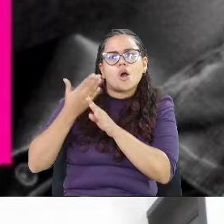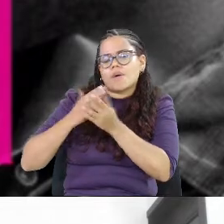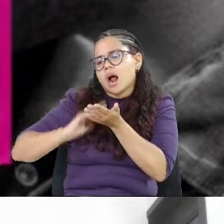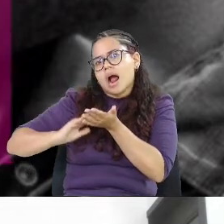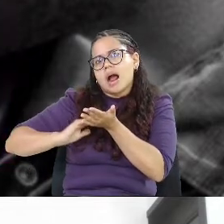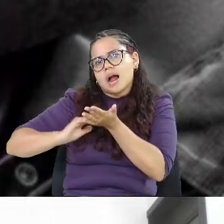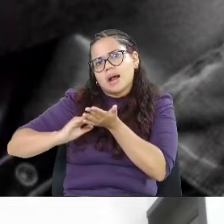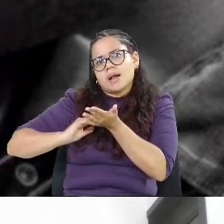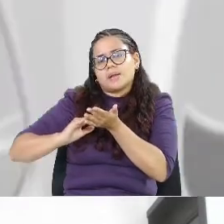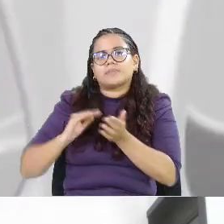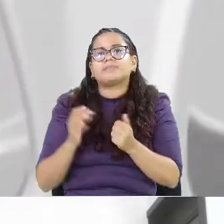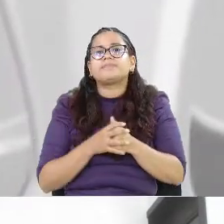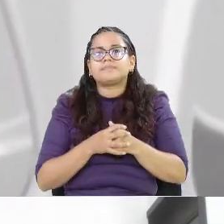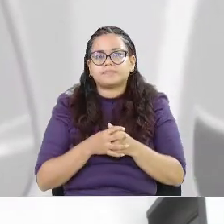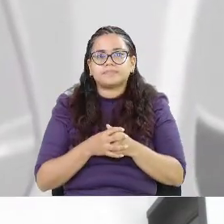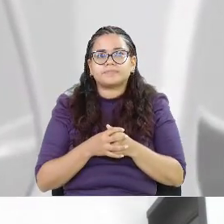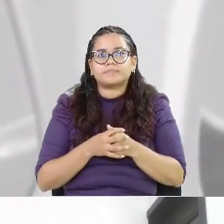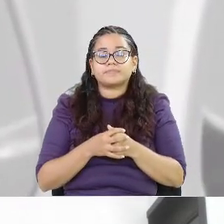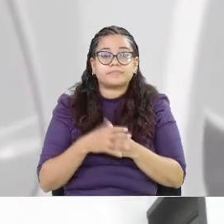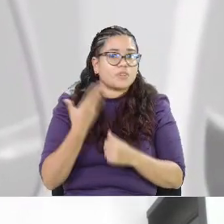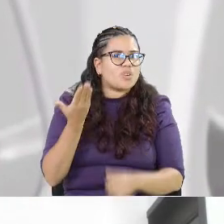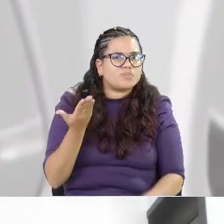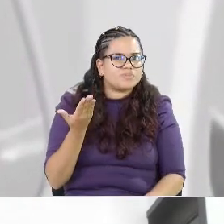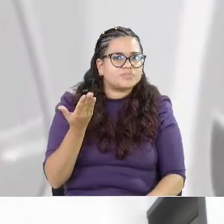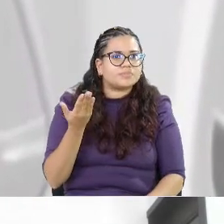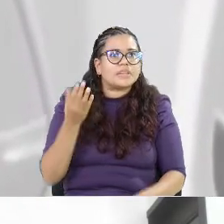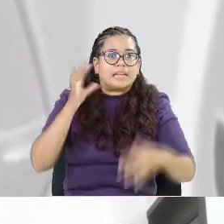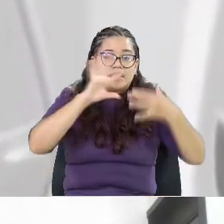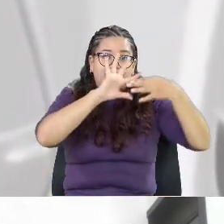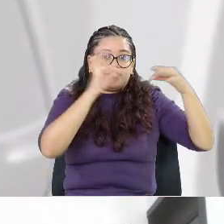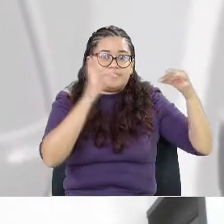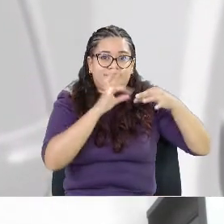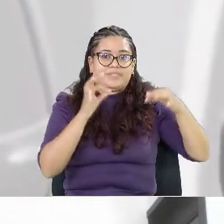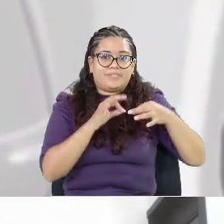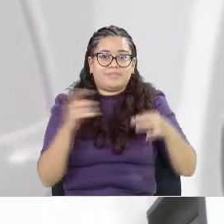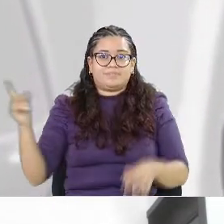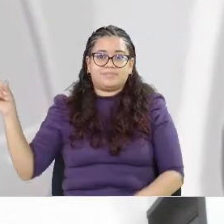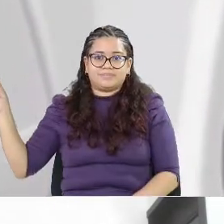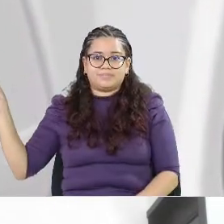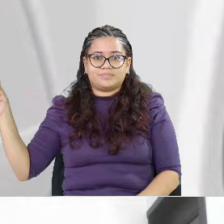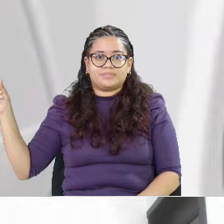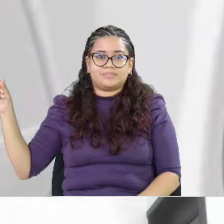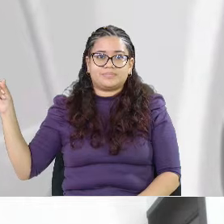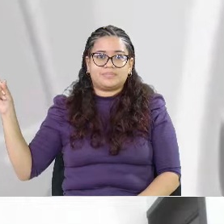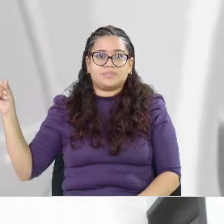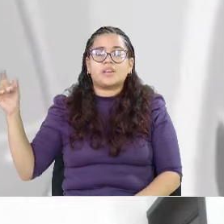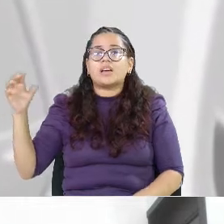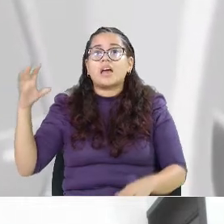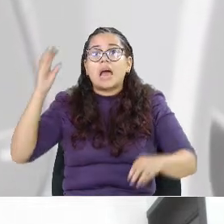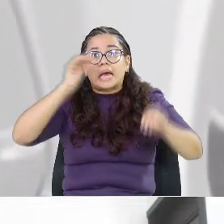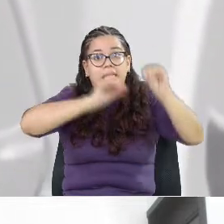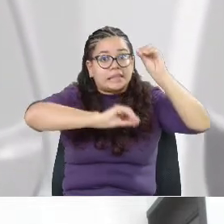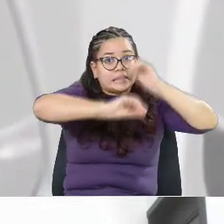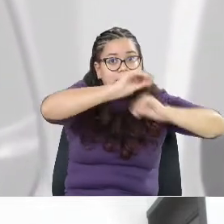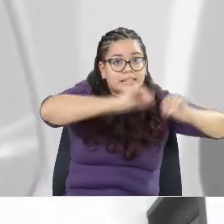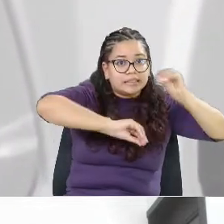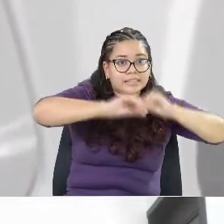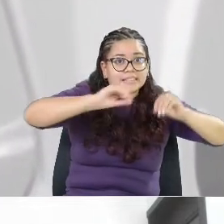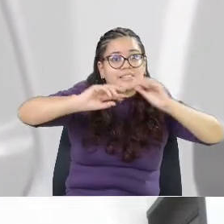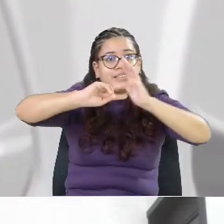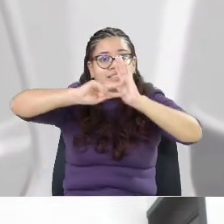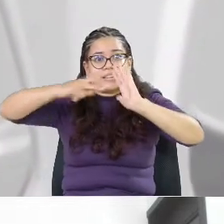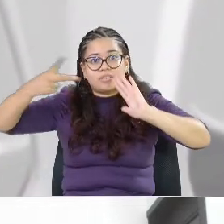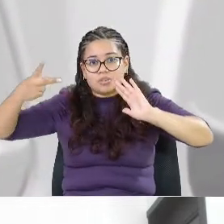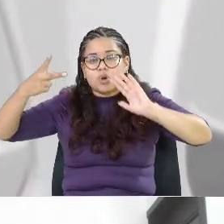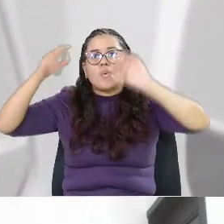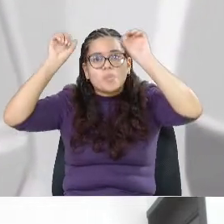ver. Tan así que nuestro lema de la compañía es que a través del diseño y la